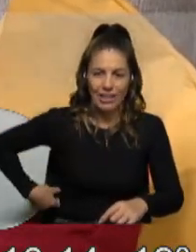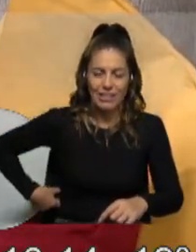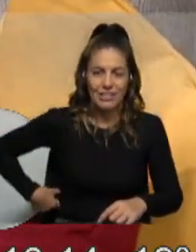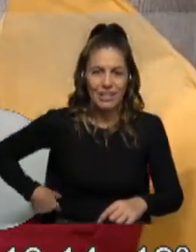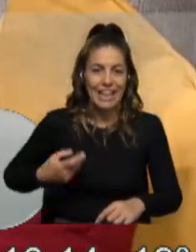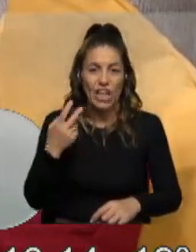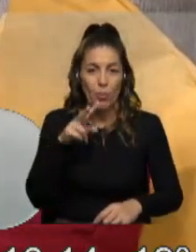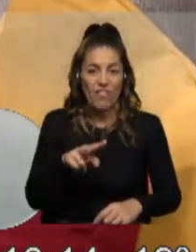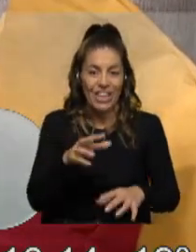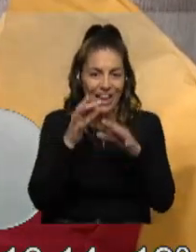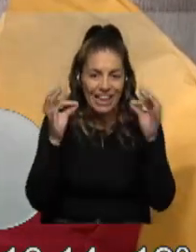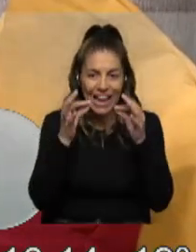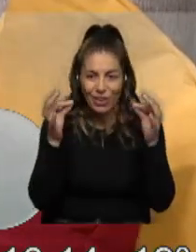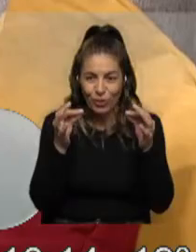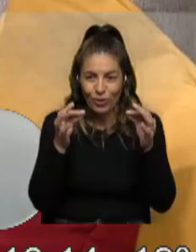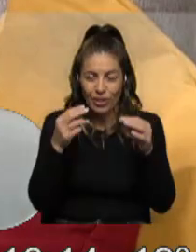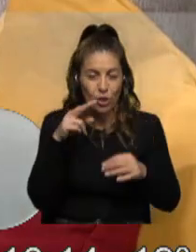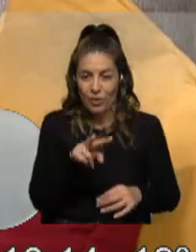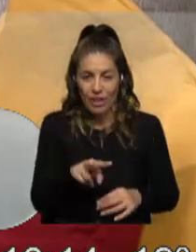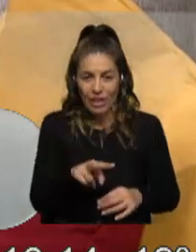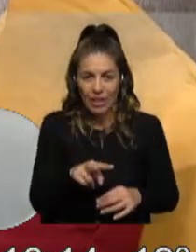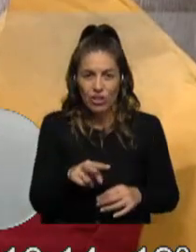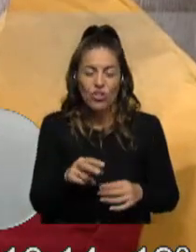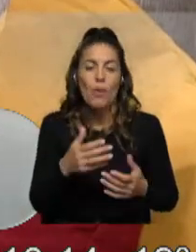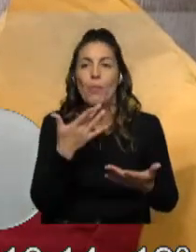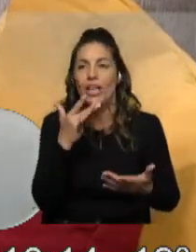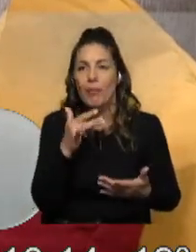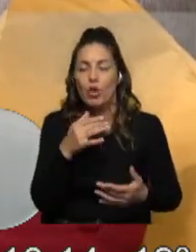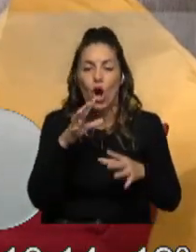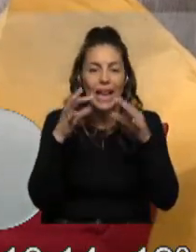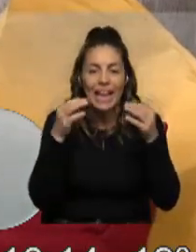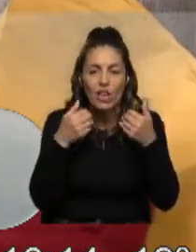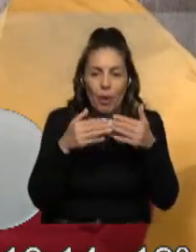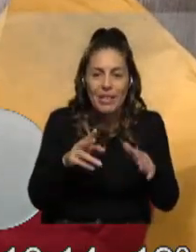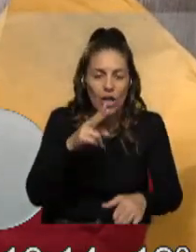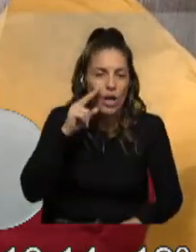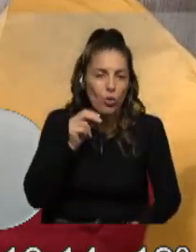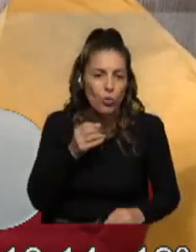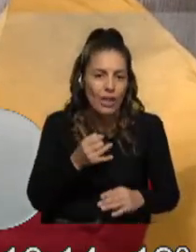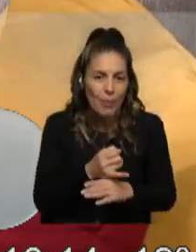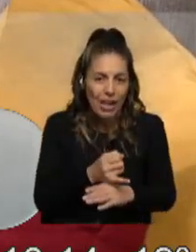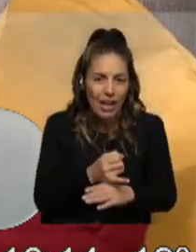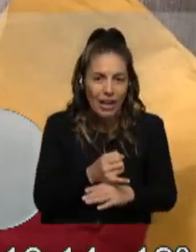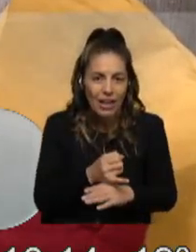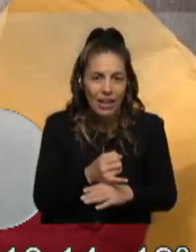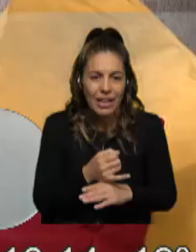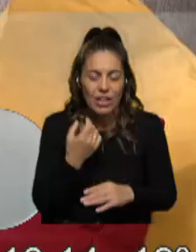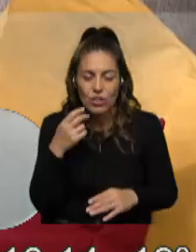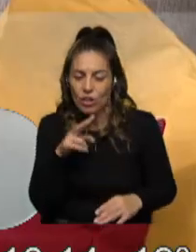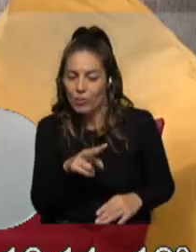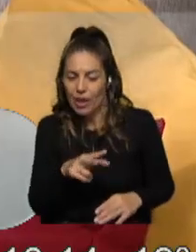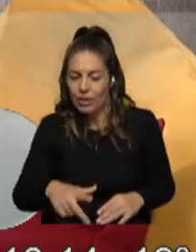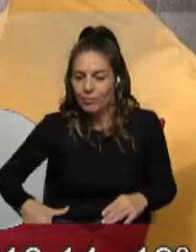que él me vea. Si el gato está por iniciar una conducta y yo no lo estoy mirando, yo estoy hablando acá, pero si, sin embargo tengo el